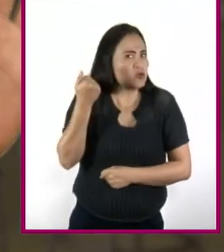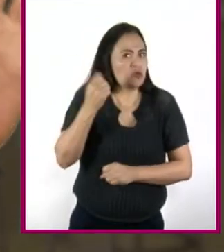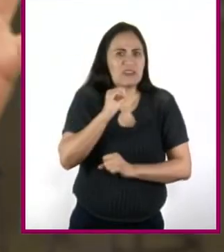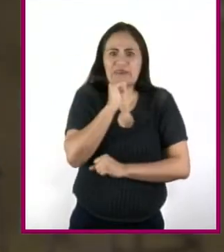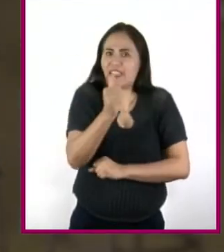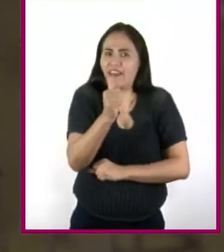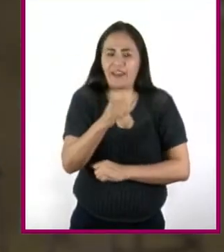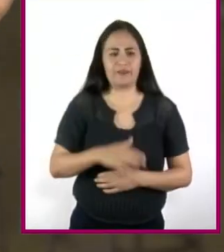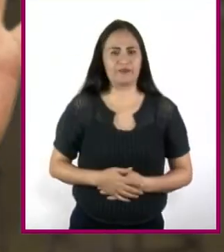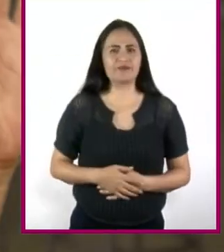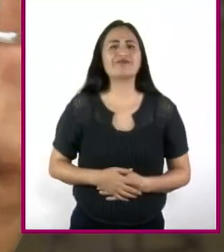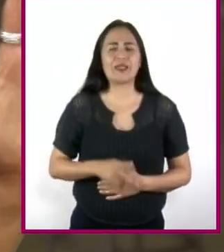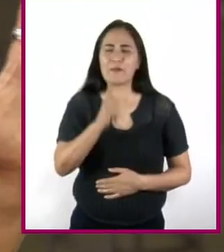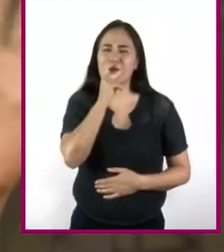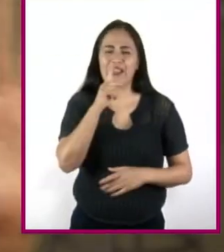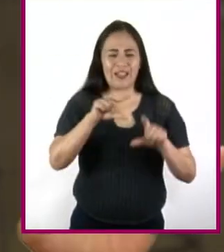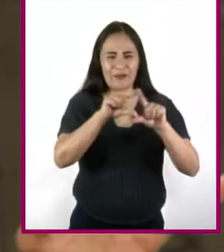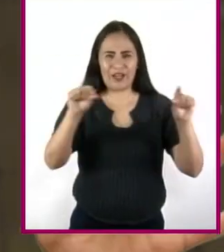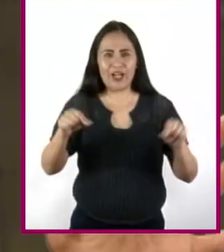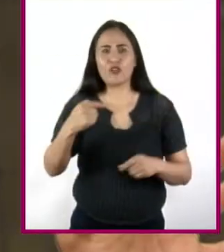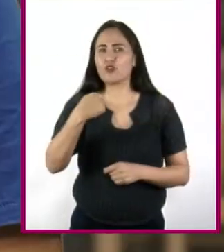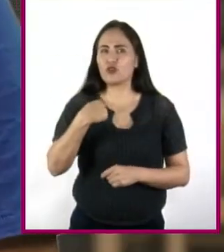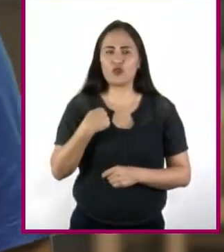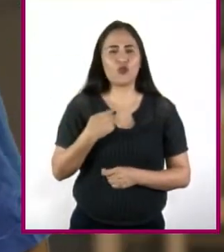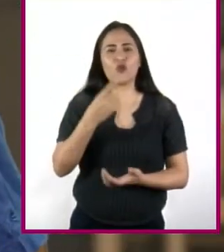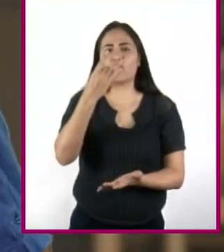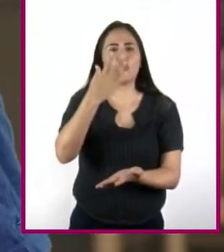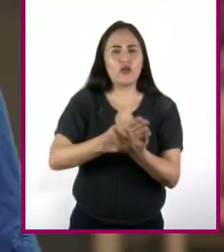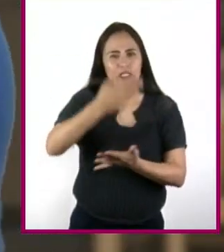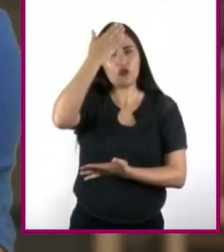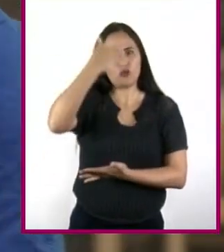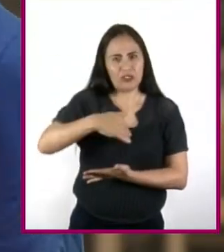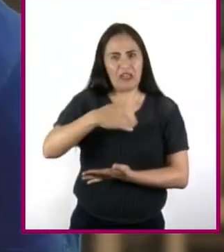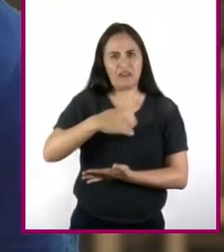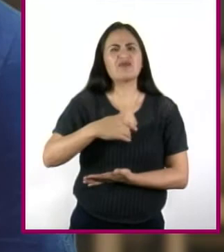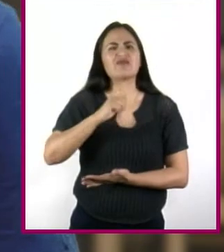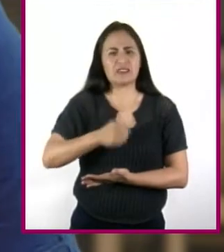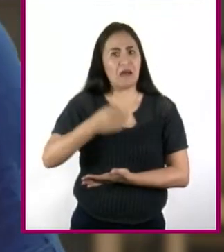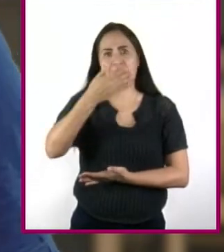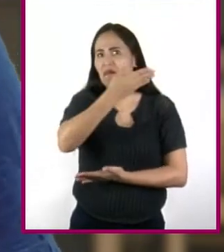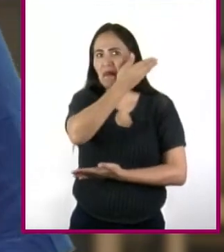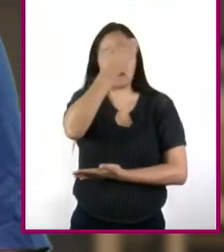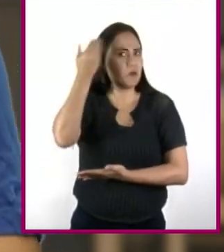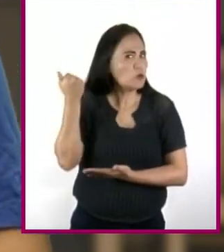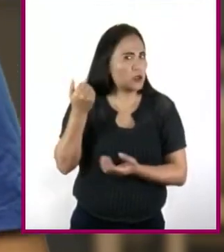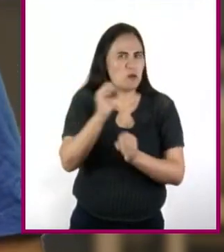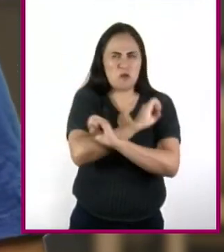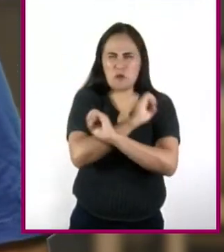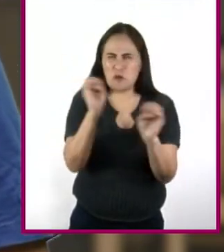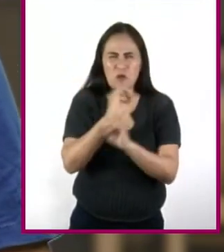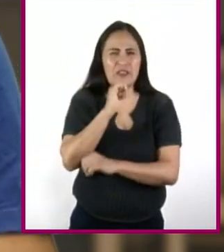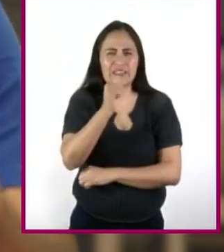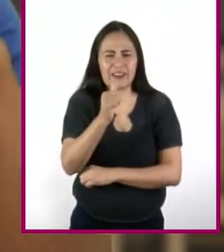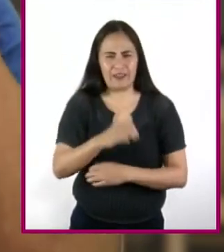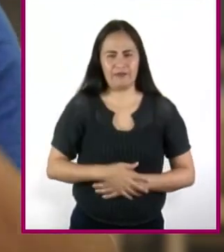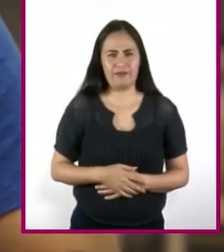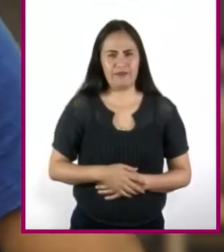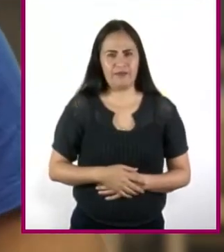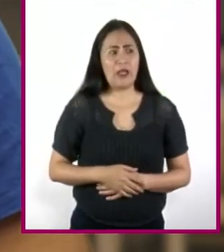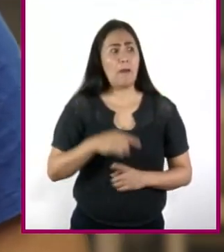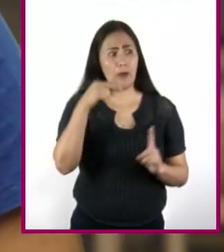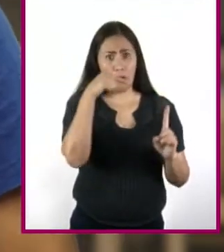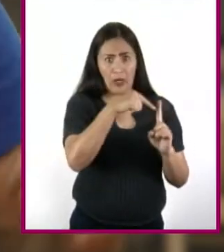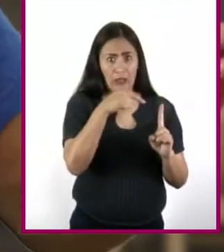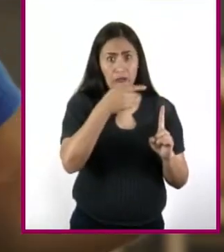El famoso "yo solo sé que no sé nada". Ese mero. El caso es que muchas veces, cuando decía que no sabía,